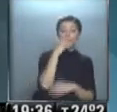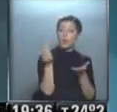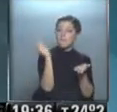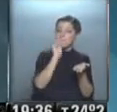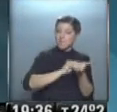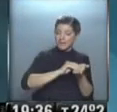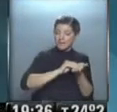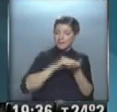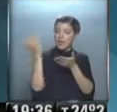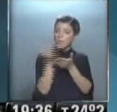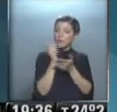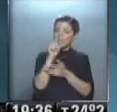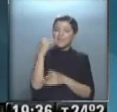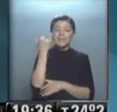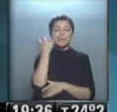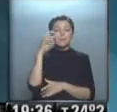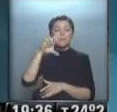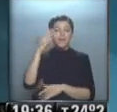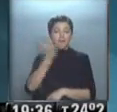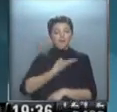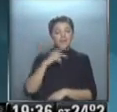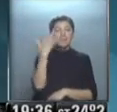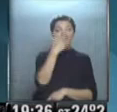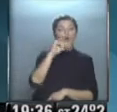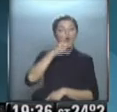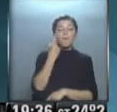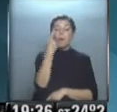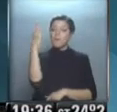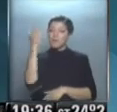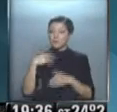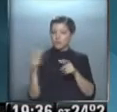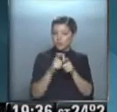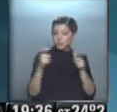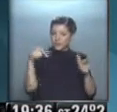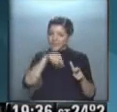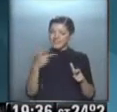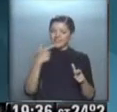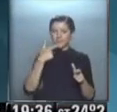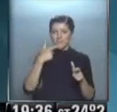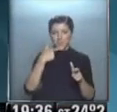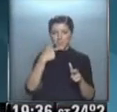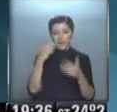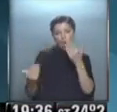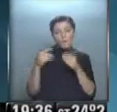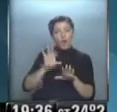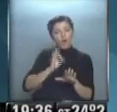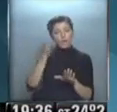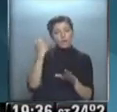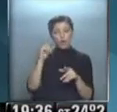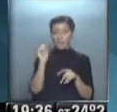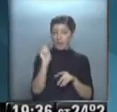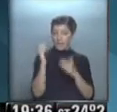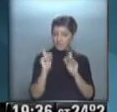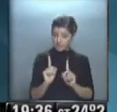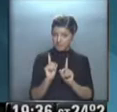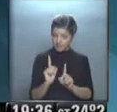de crudo de YPF se incrementó un 5,1% en septiembre respecto a igual mes de 2012. La gestión